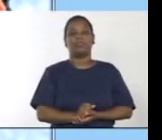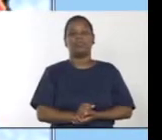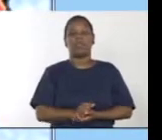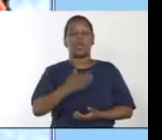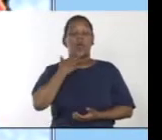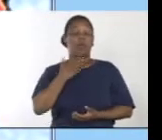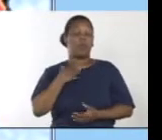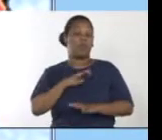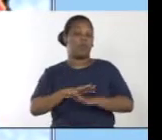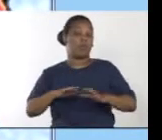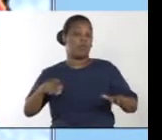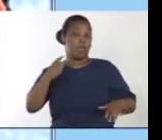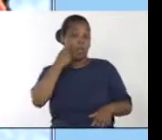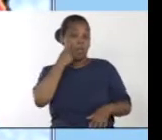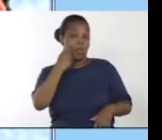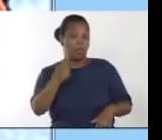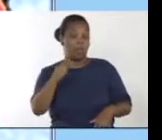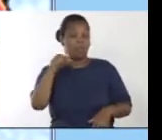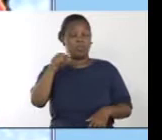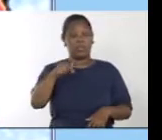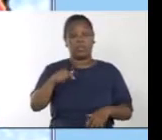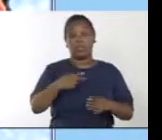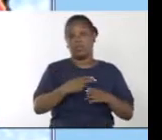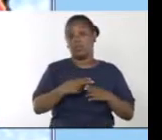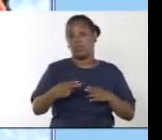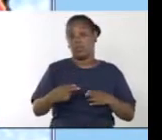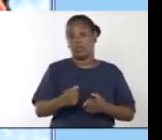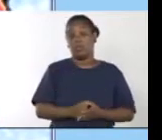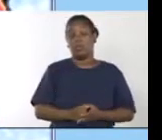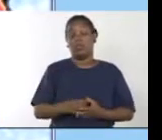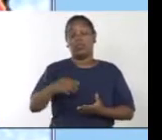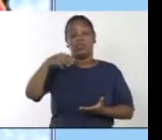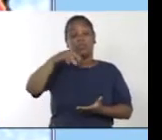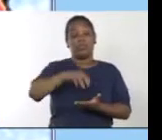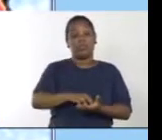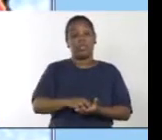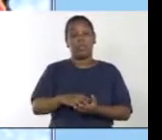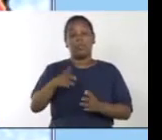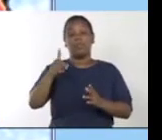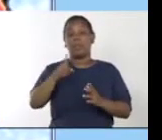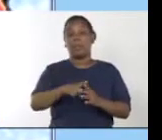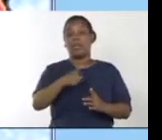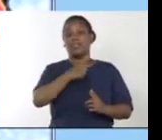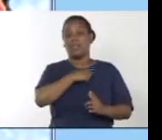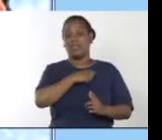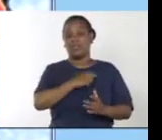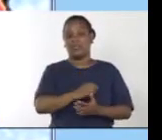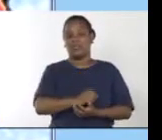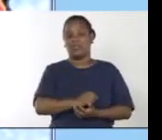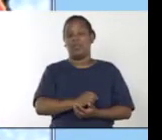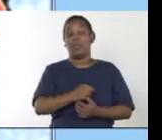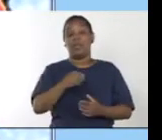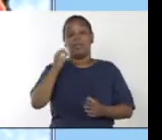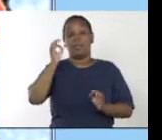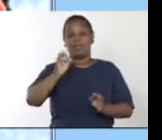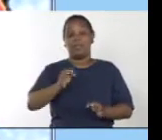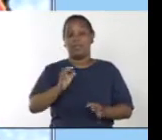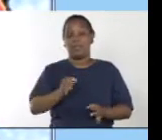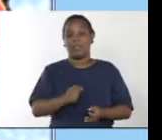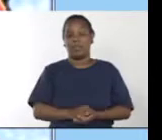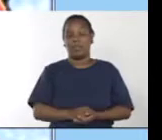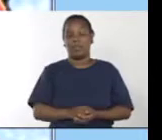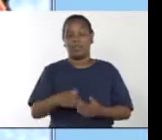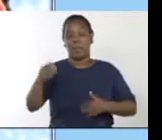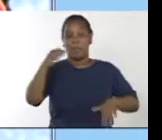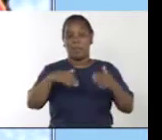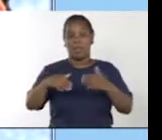Como ya conocen, esos acontecimientos tuvieron lugar en la provincia de Matanzas, específicamente en la playa que tiene